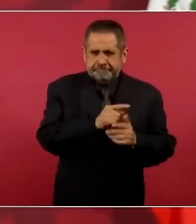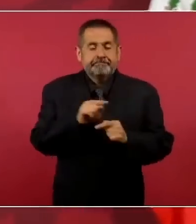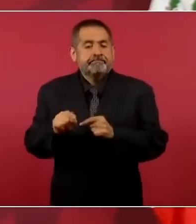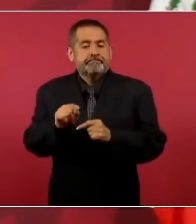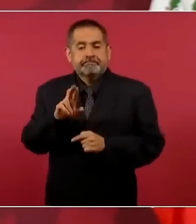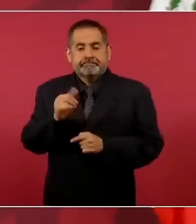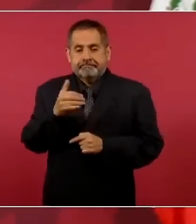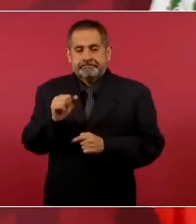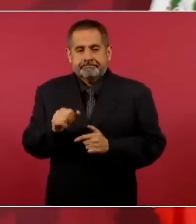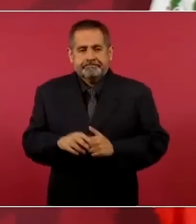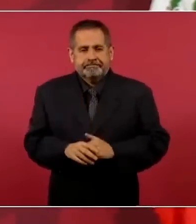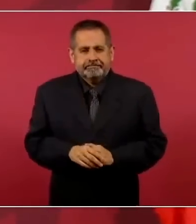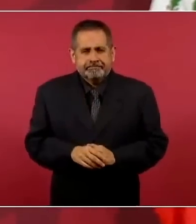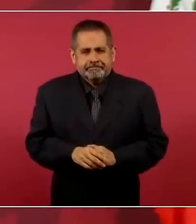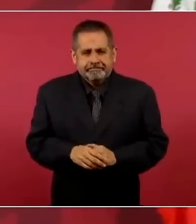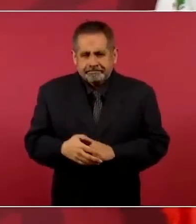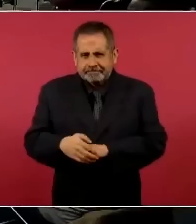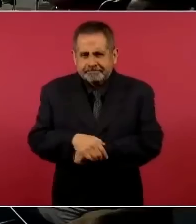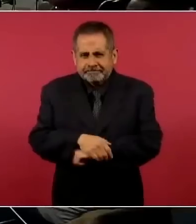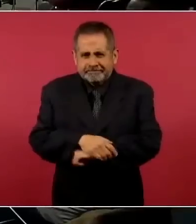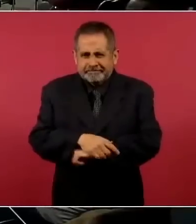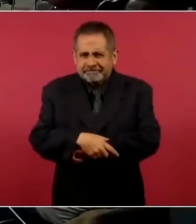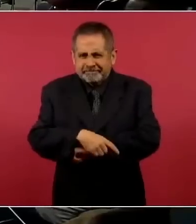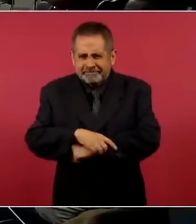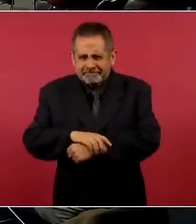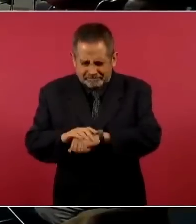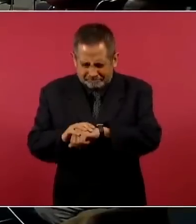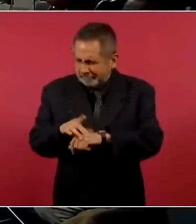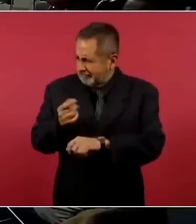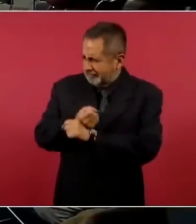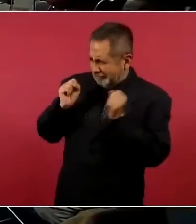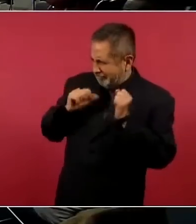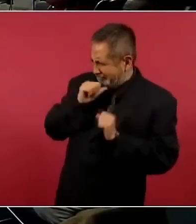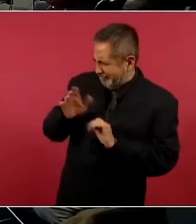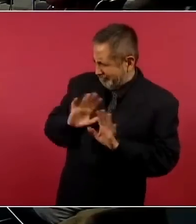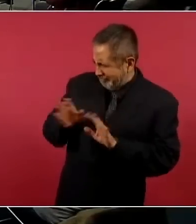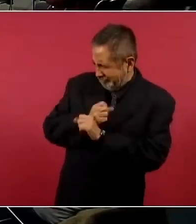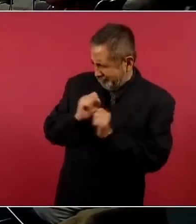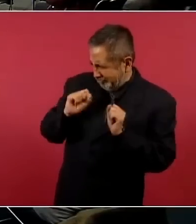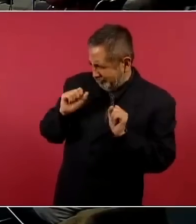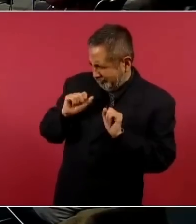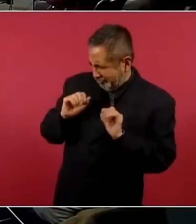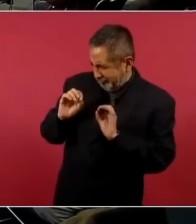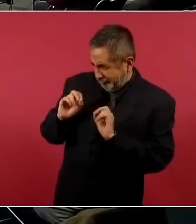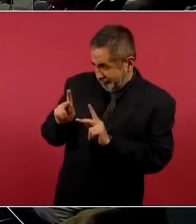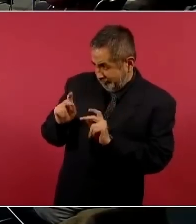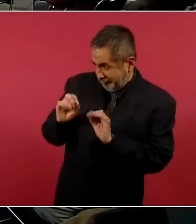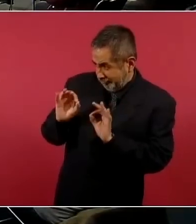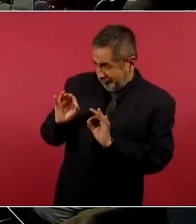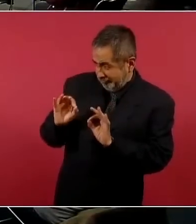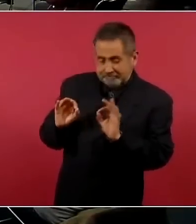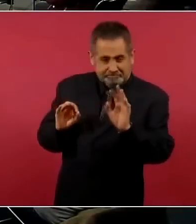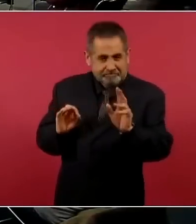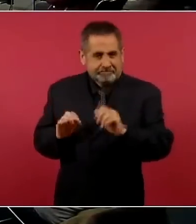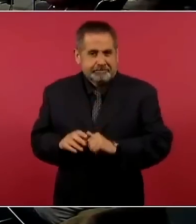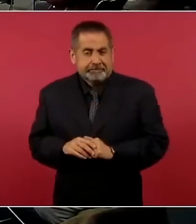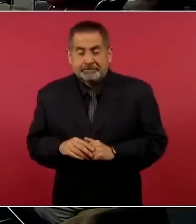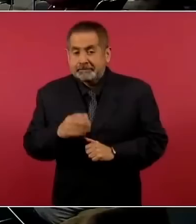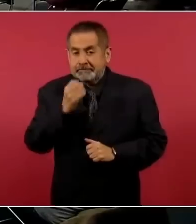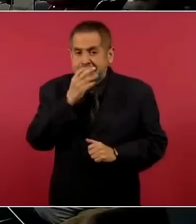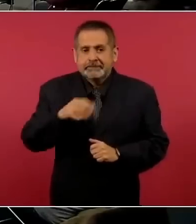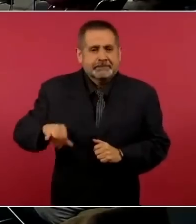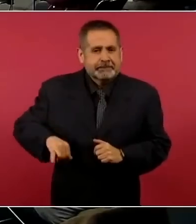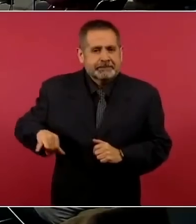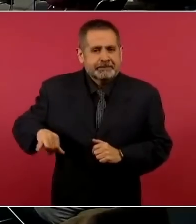No están ustedes aburridos, ¿verdad? Es que es